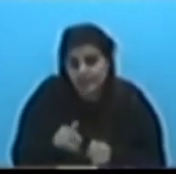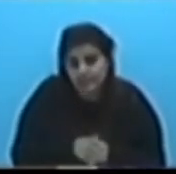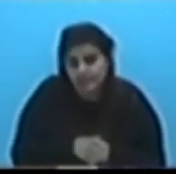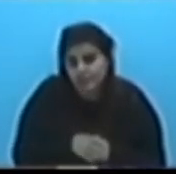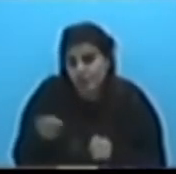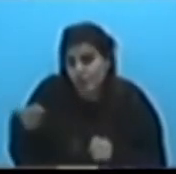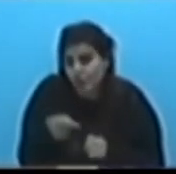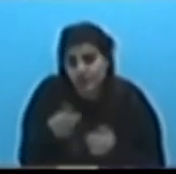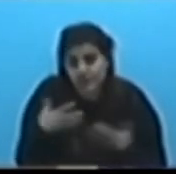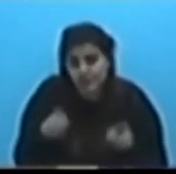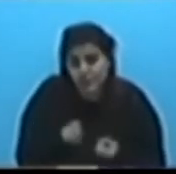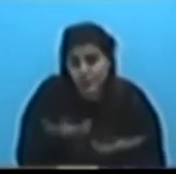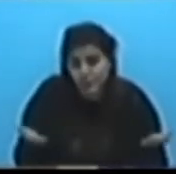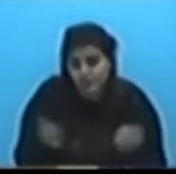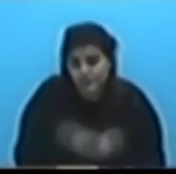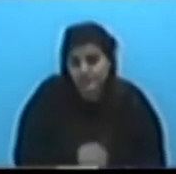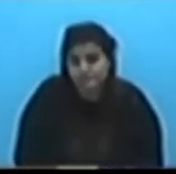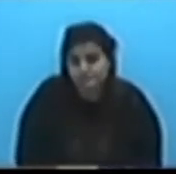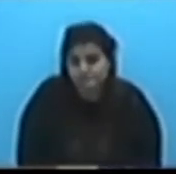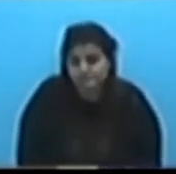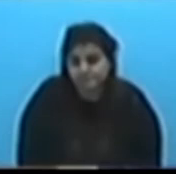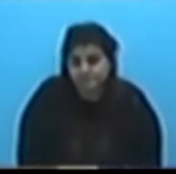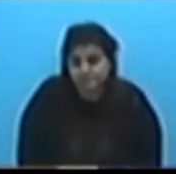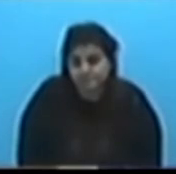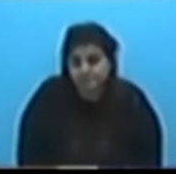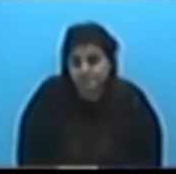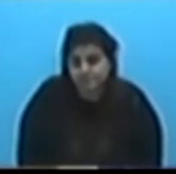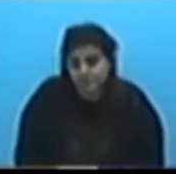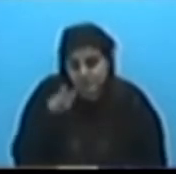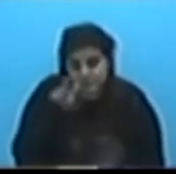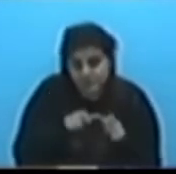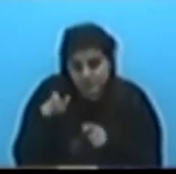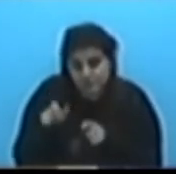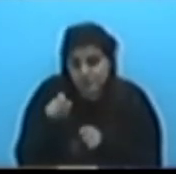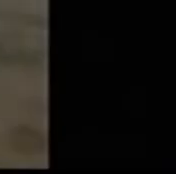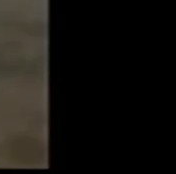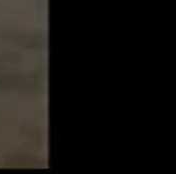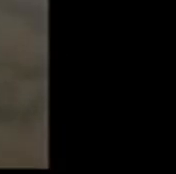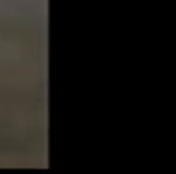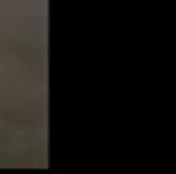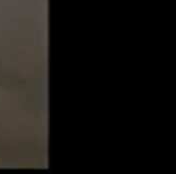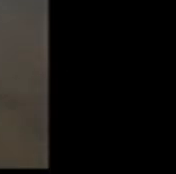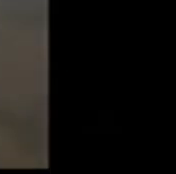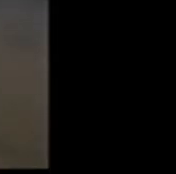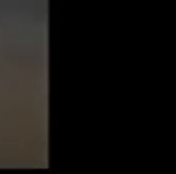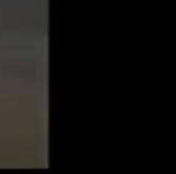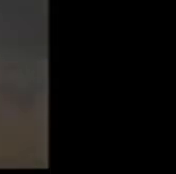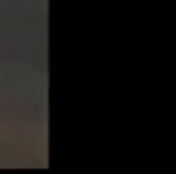contra la salud pública lo que están produciendo esta gente que tiene total impunidad.